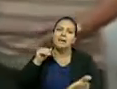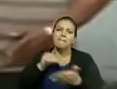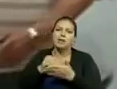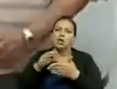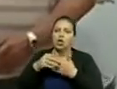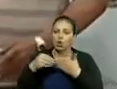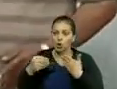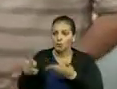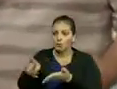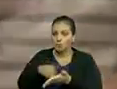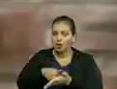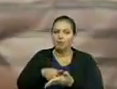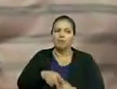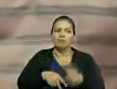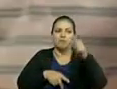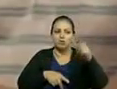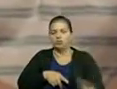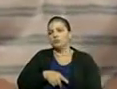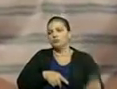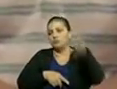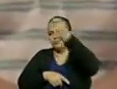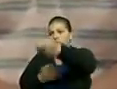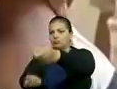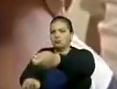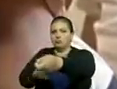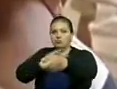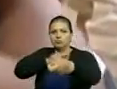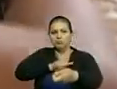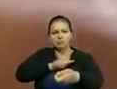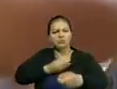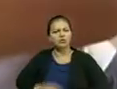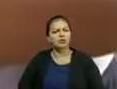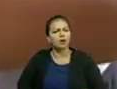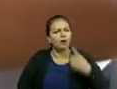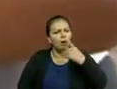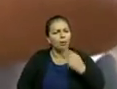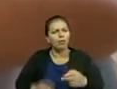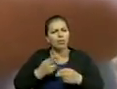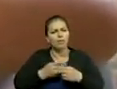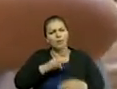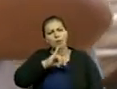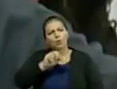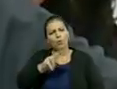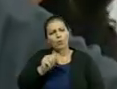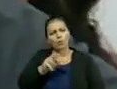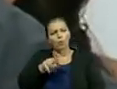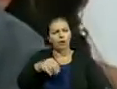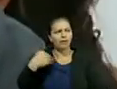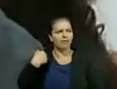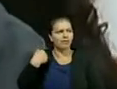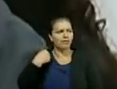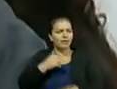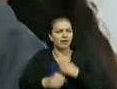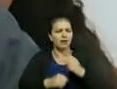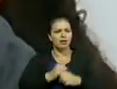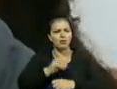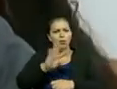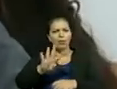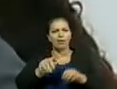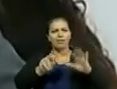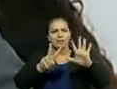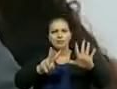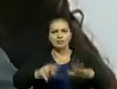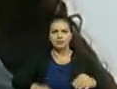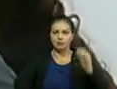Juan Guzmán es un comerciante de 47 años, quien fue interceptado por varios sujetos cuando salía del sector de Flor de Bastión al norte